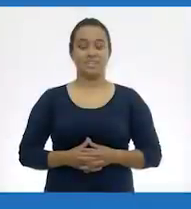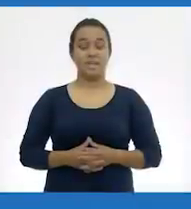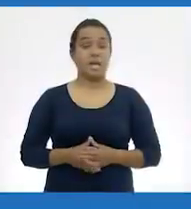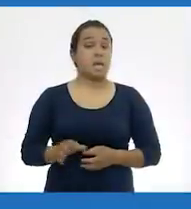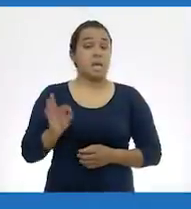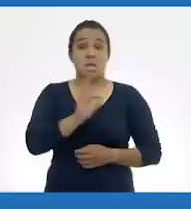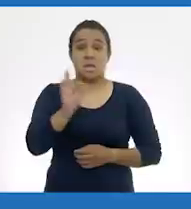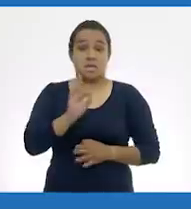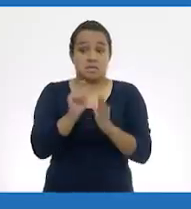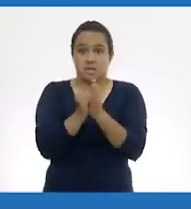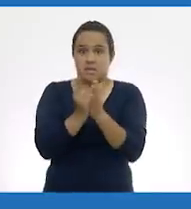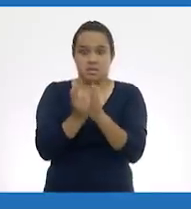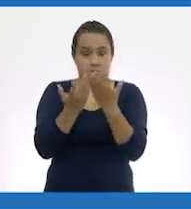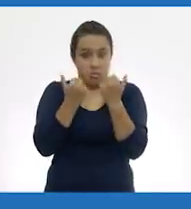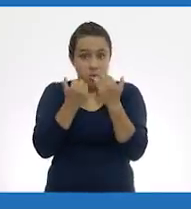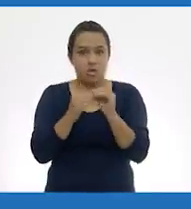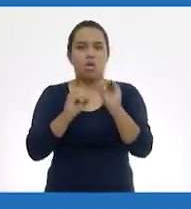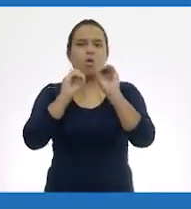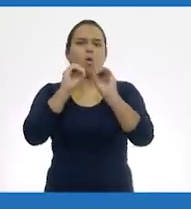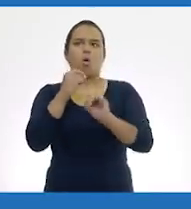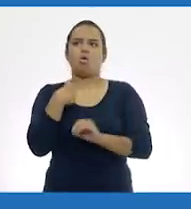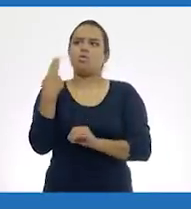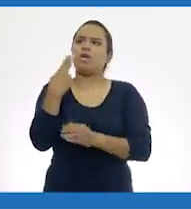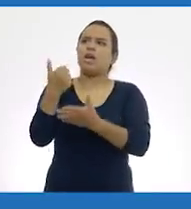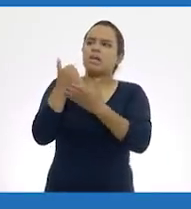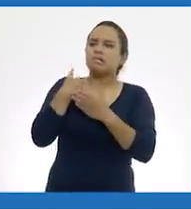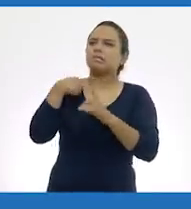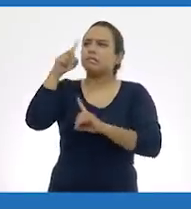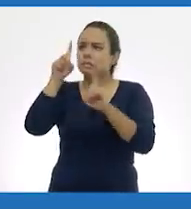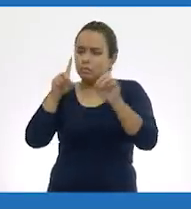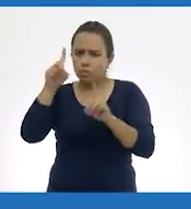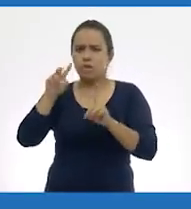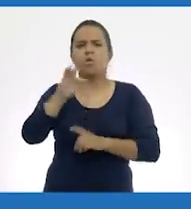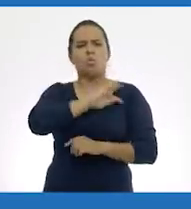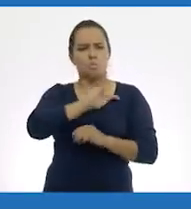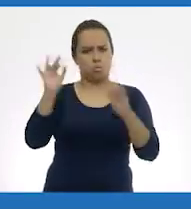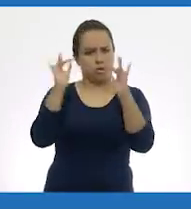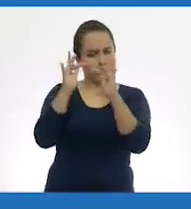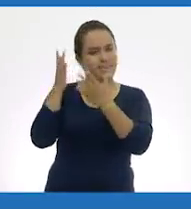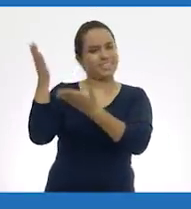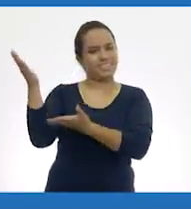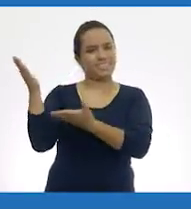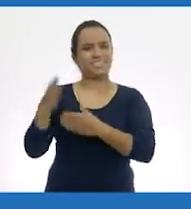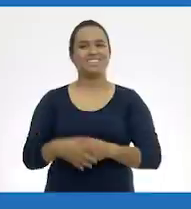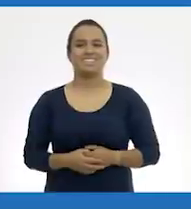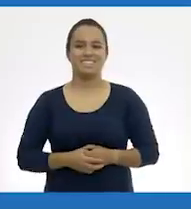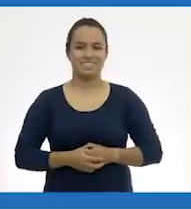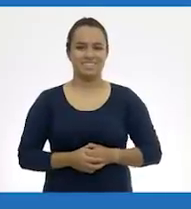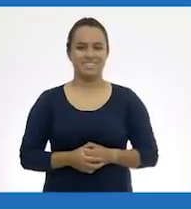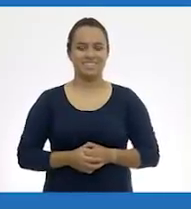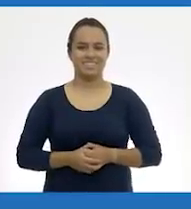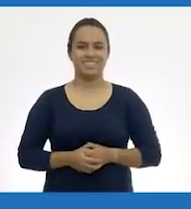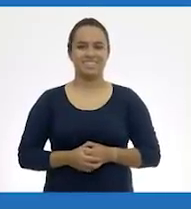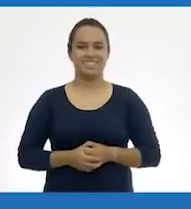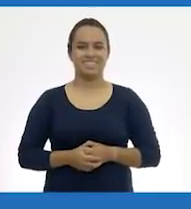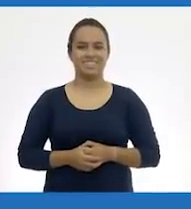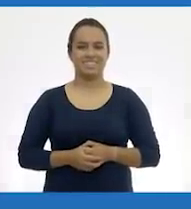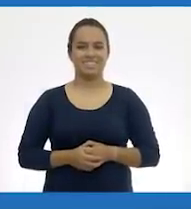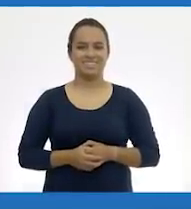Si no tienes el libro de texto o necesitas ayuda para resolver tus dudas, contáctanos.